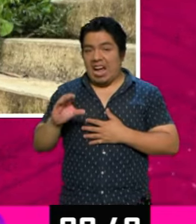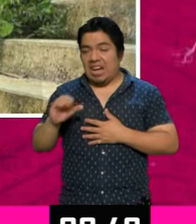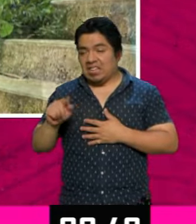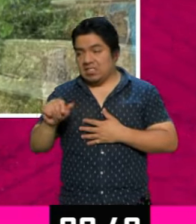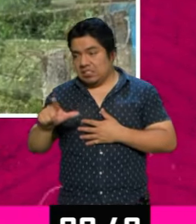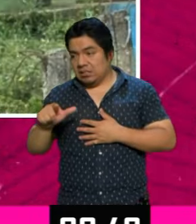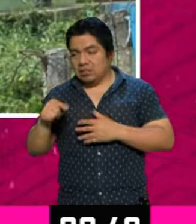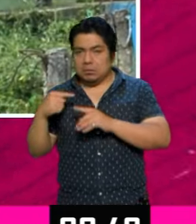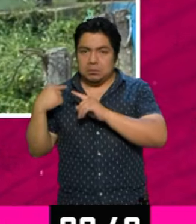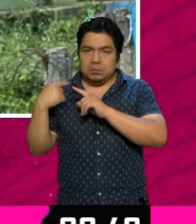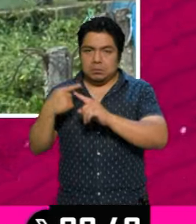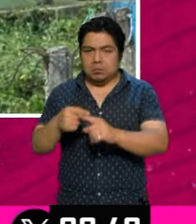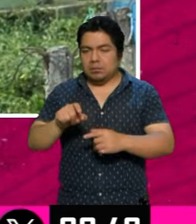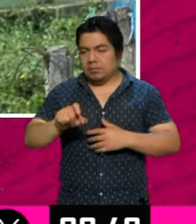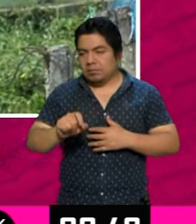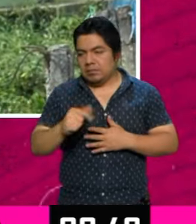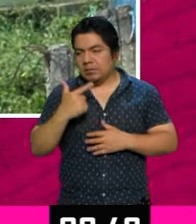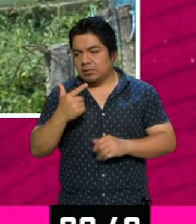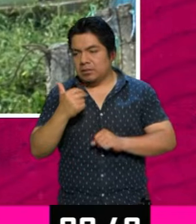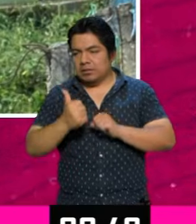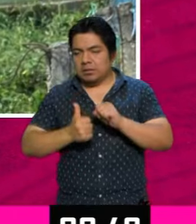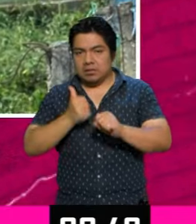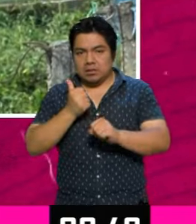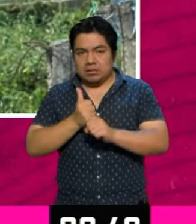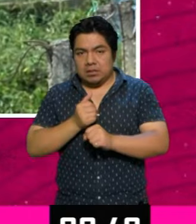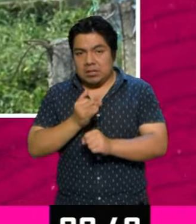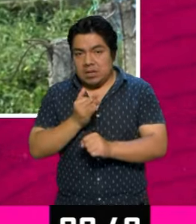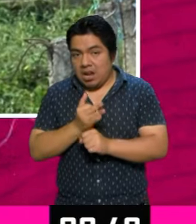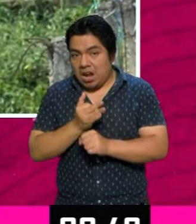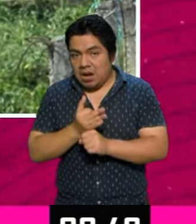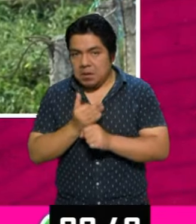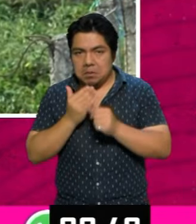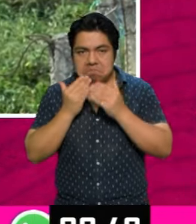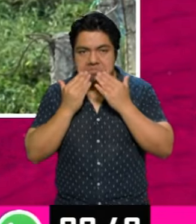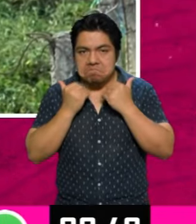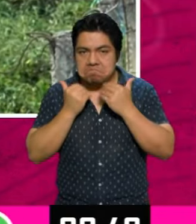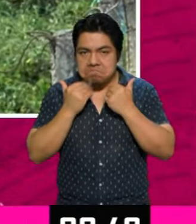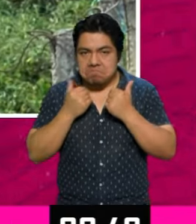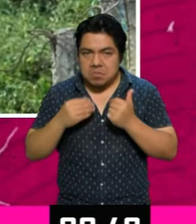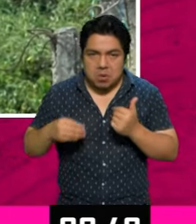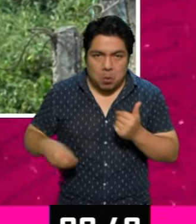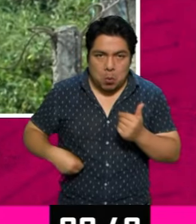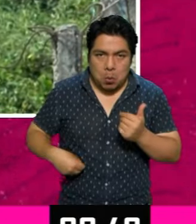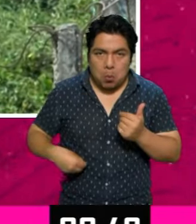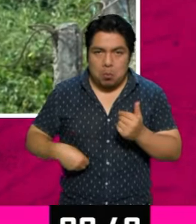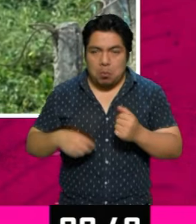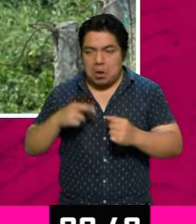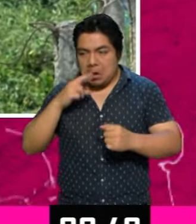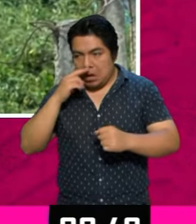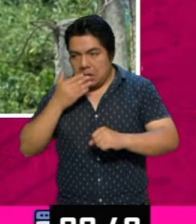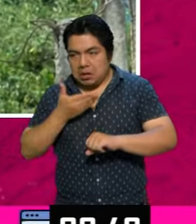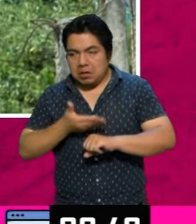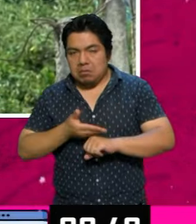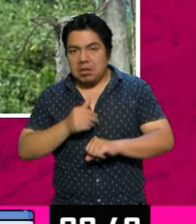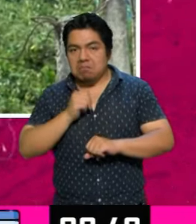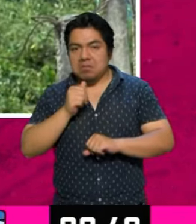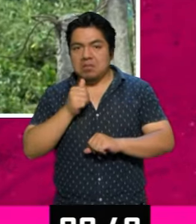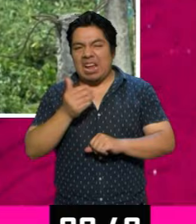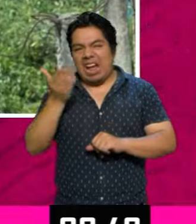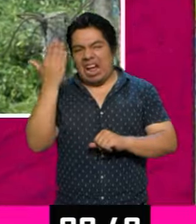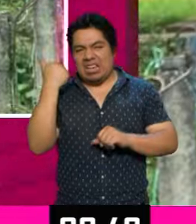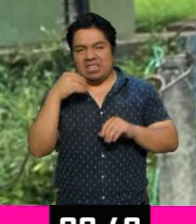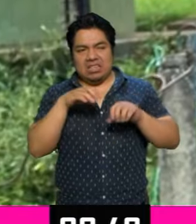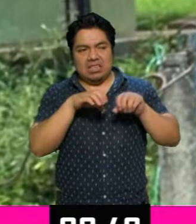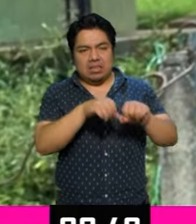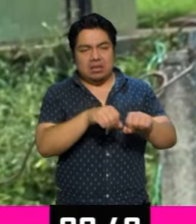pasan 27 años, el día de hoy no tenemos ni un culpable. Oye, los que estaban los soltaron.